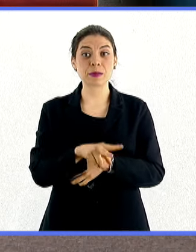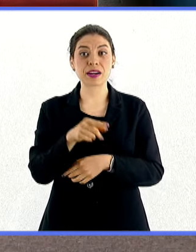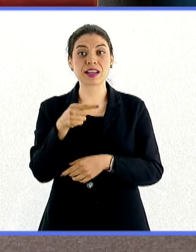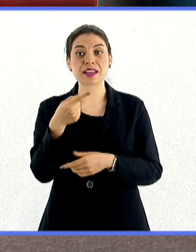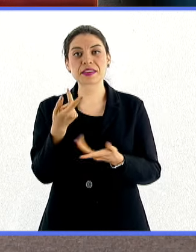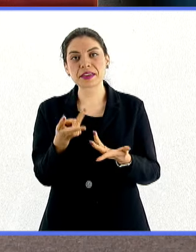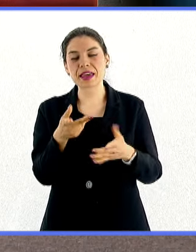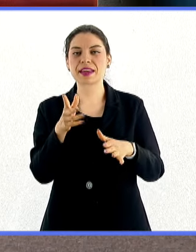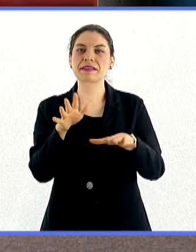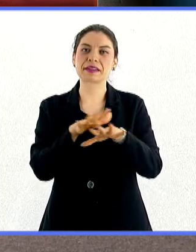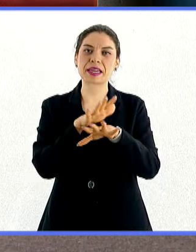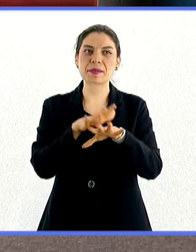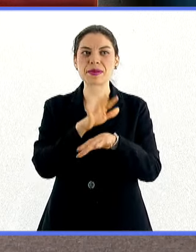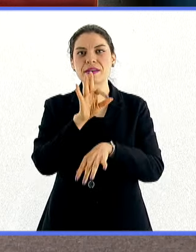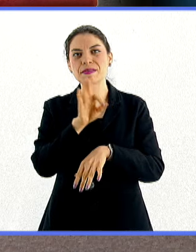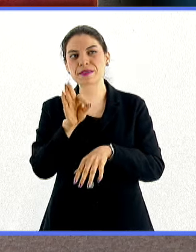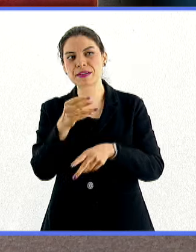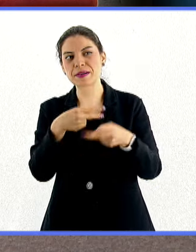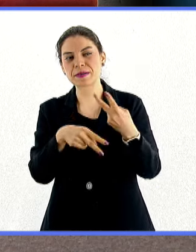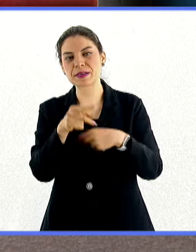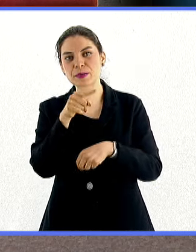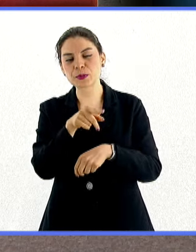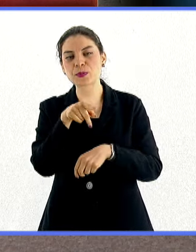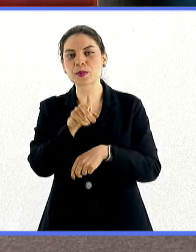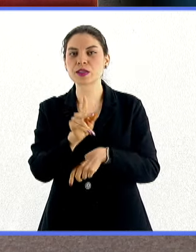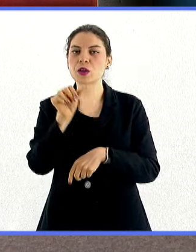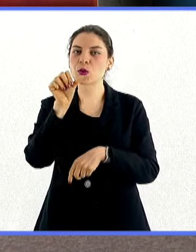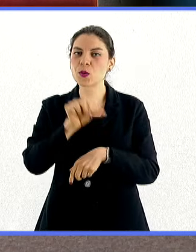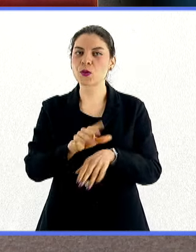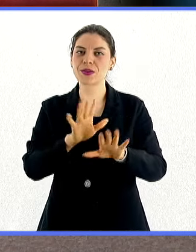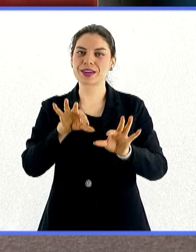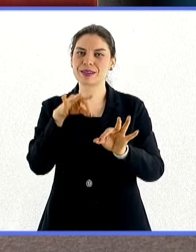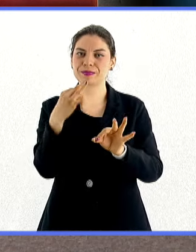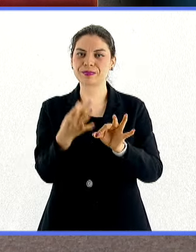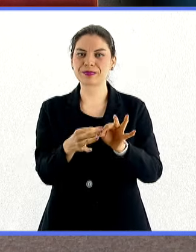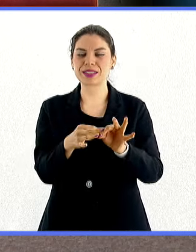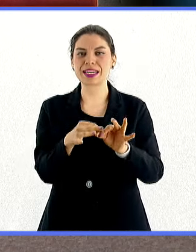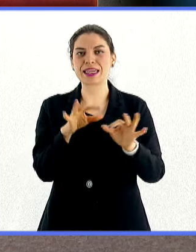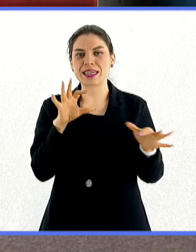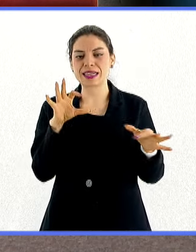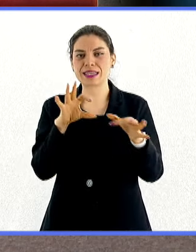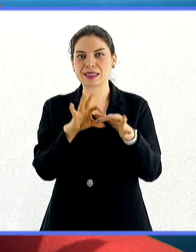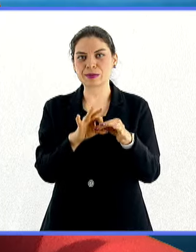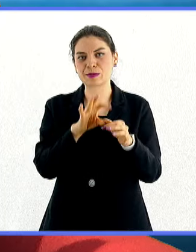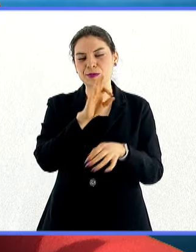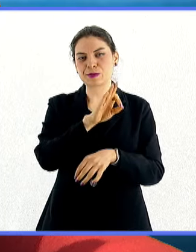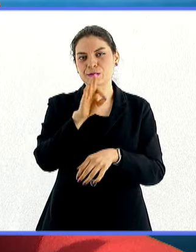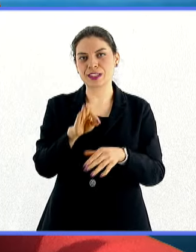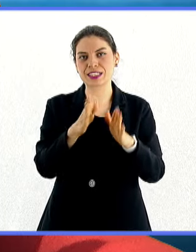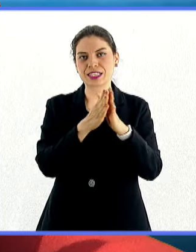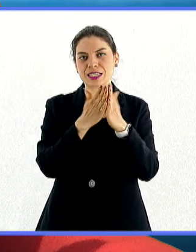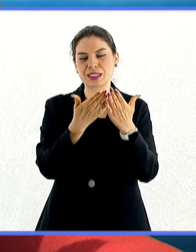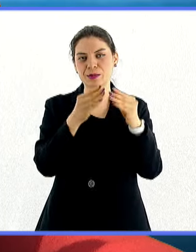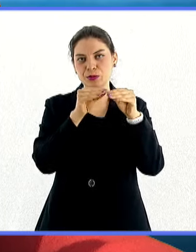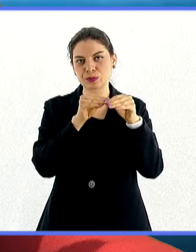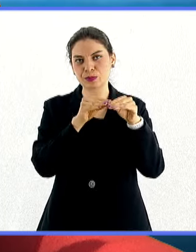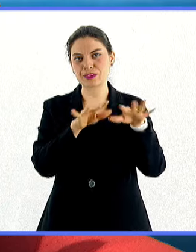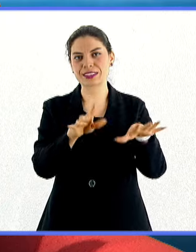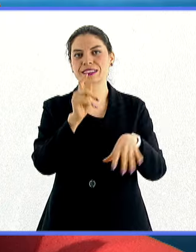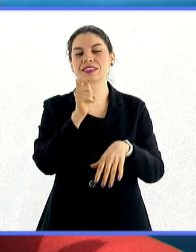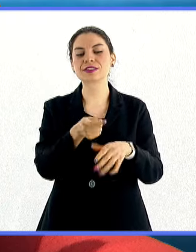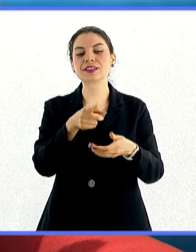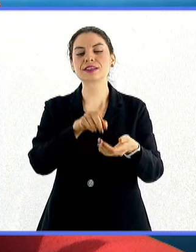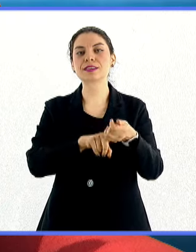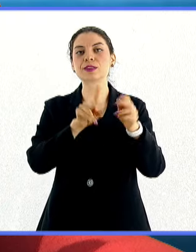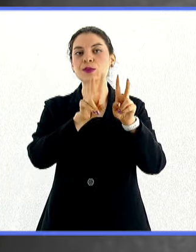por distintas razones, por muchos motivos, pero estás aquí y coincide con la publicación de este libro que aborda temas que te tocan de